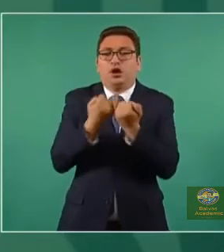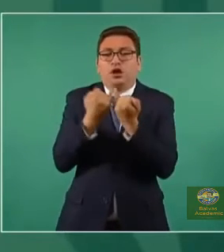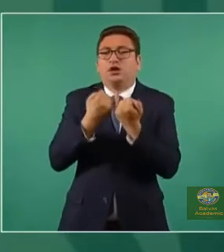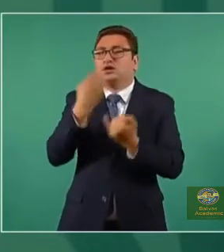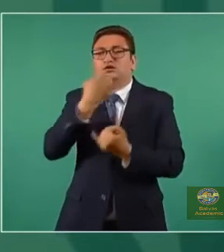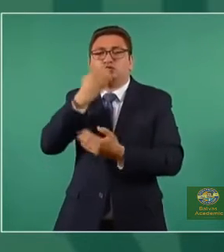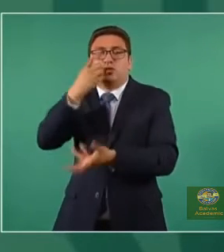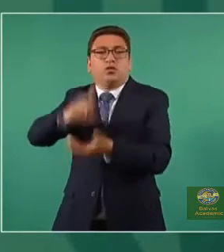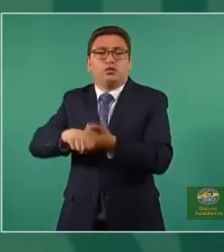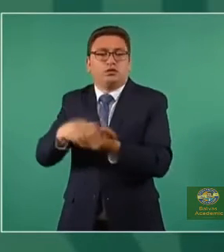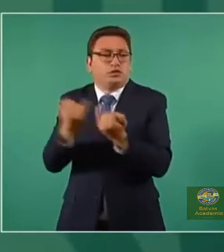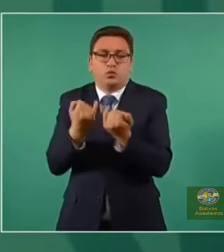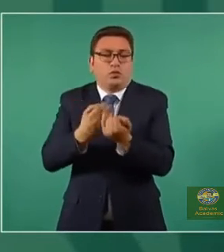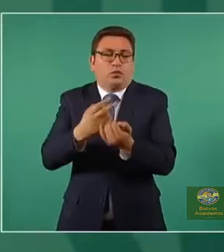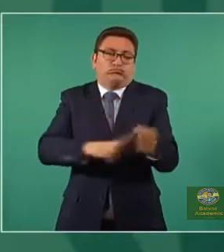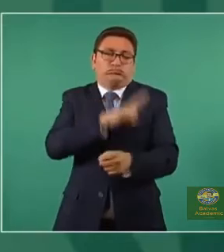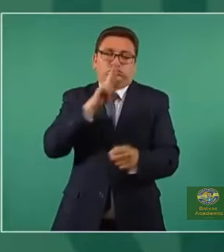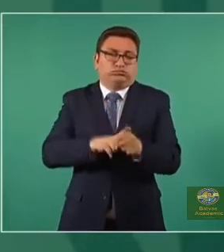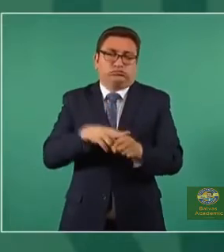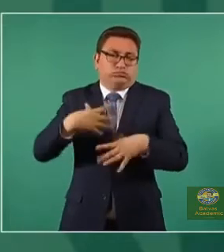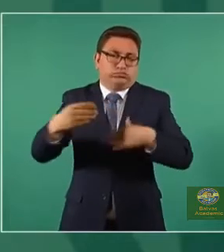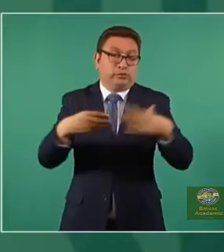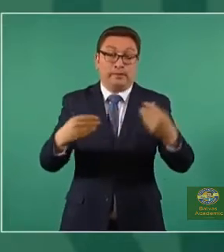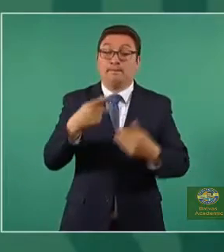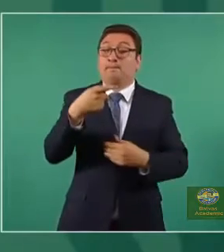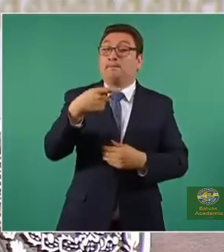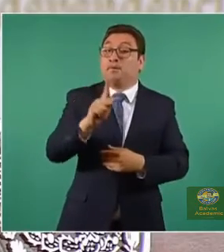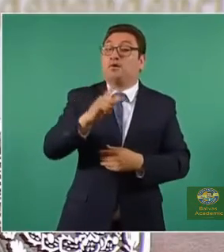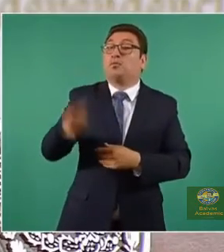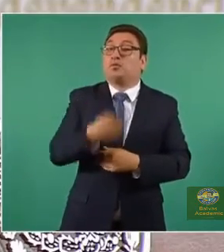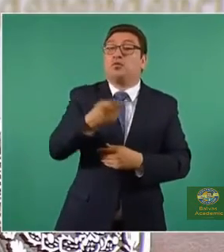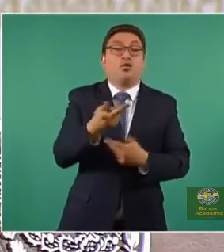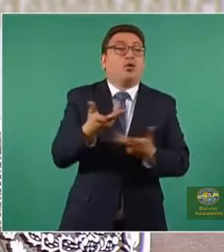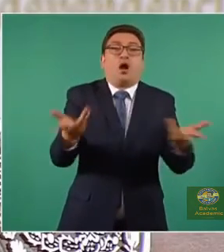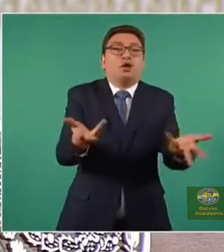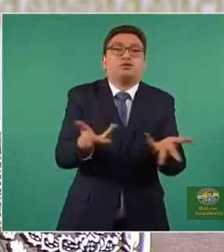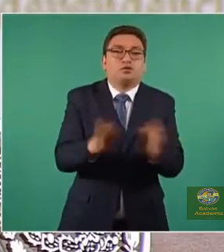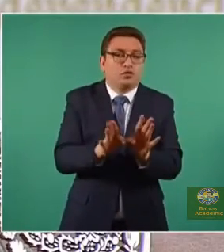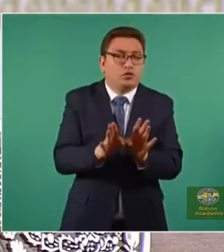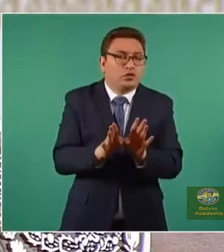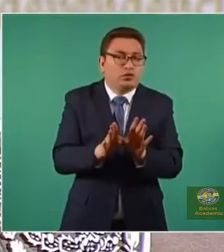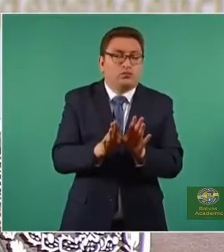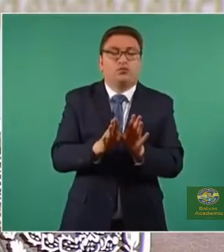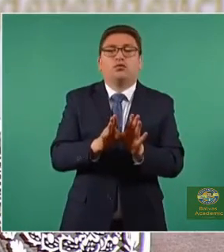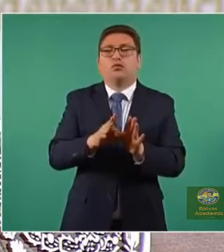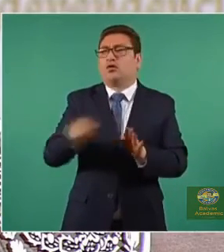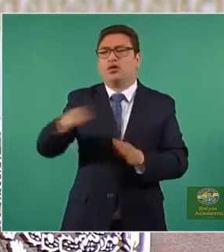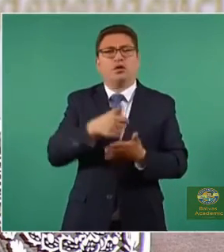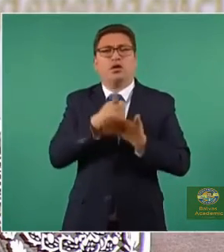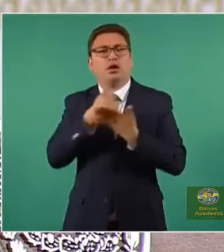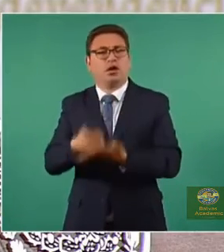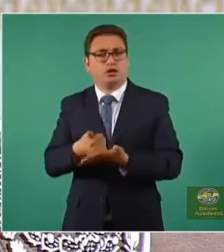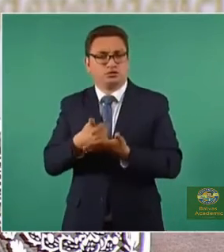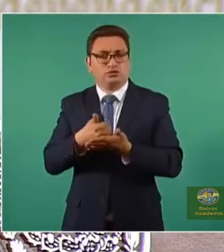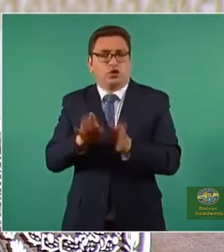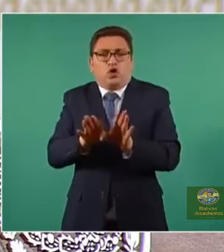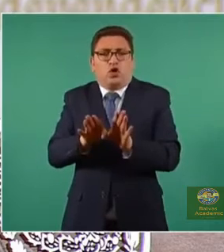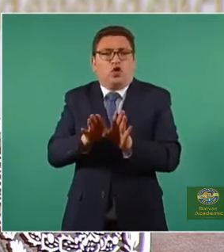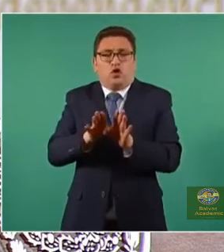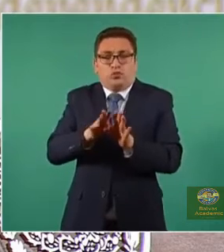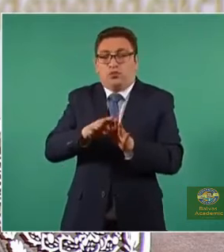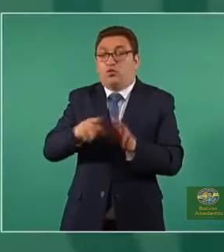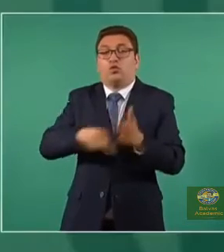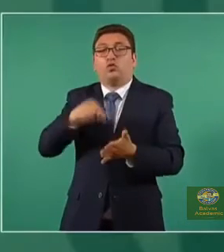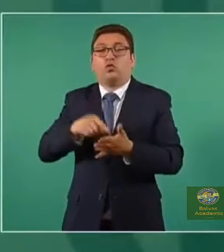escuelas y colegios? Es algo normal que suceda. La pregunta es cómo los manejamos. La pregunta es cómo hacer un manejo efectivo de los focos